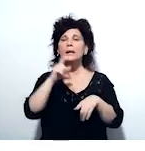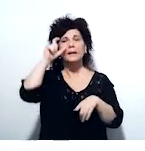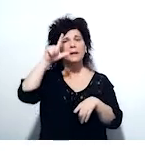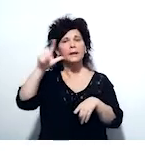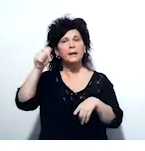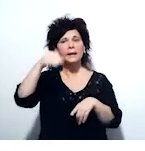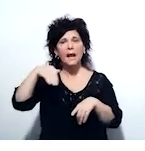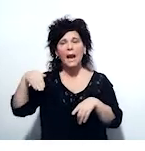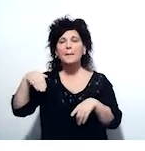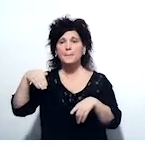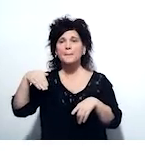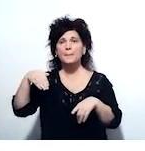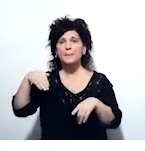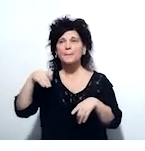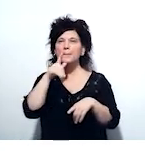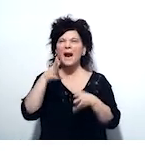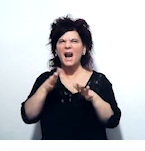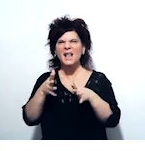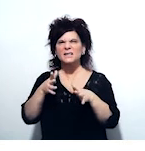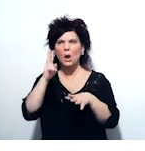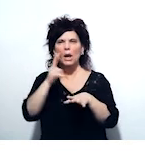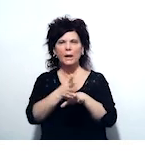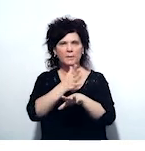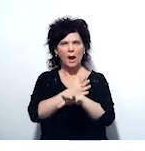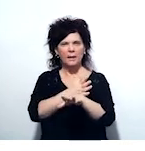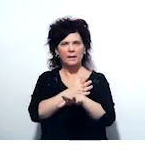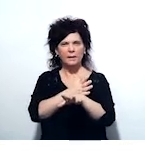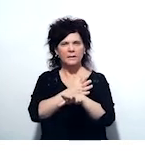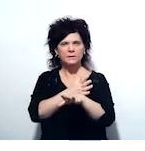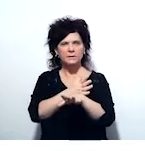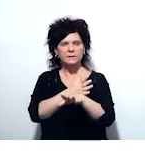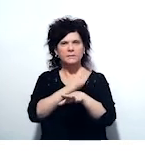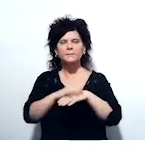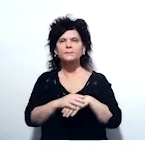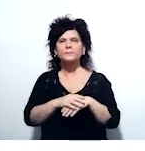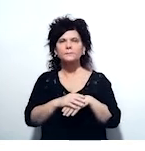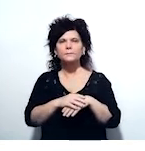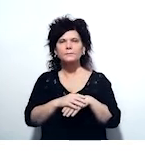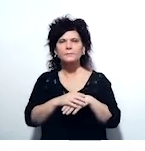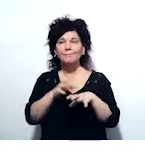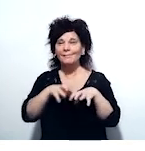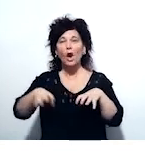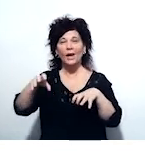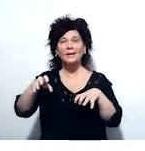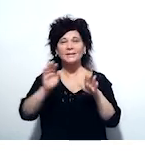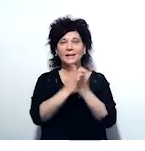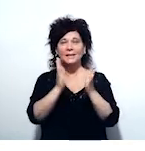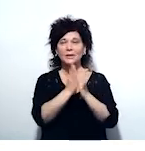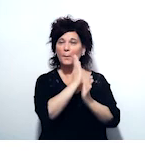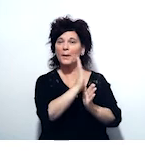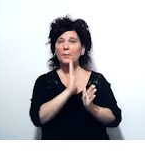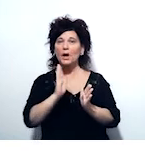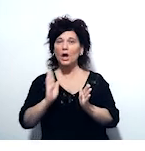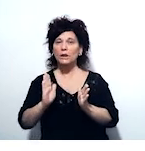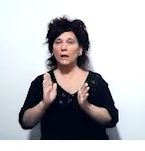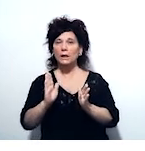Como, bueno, es parecido a lo que vimos recién de la organización de bibliotecas, tomarse un minuto